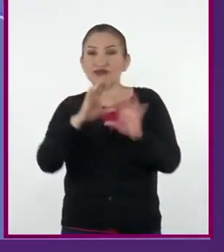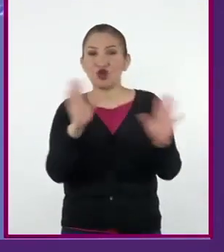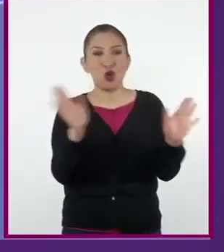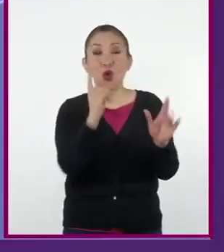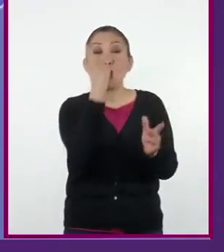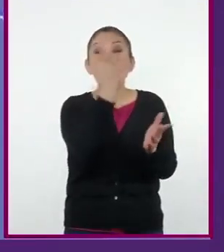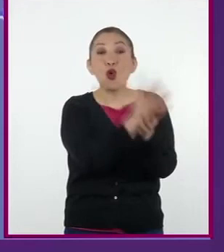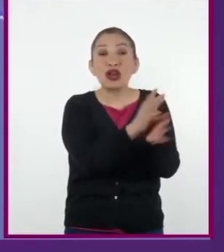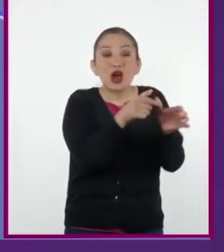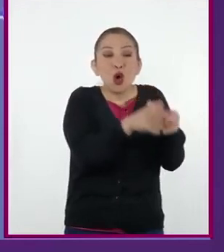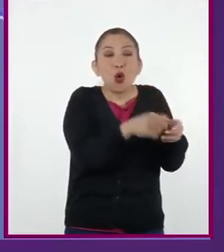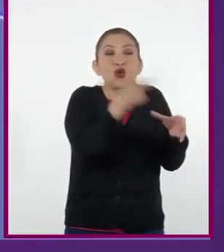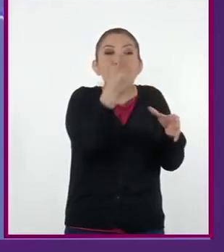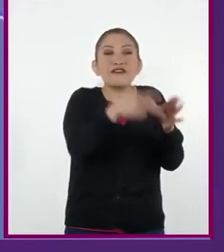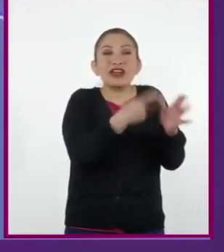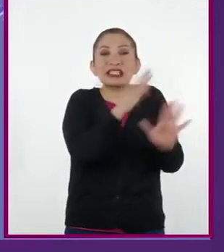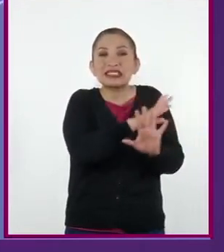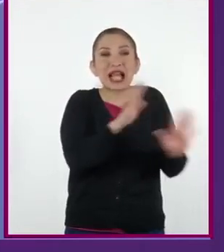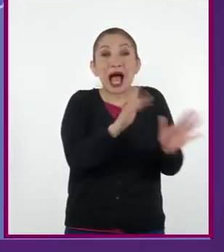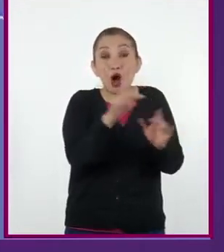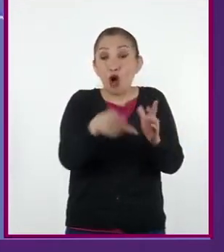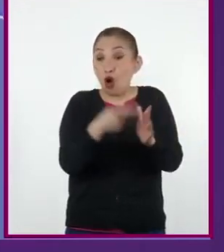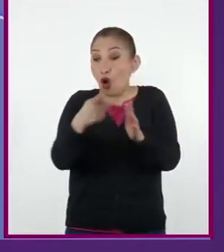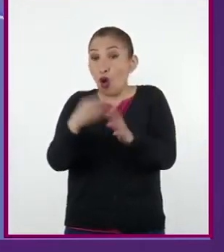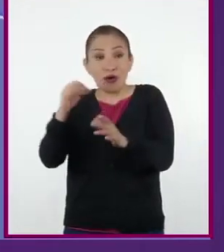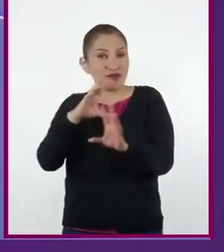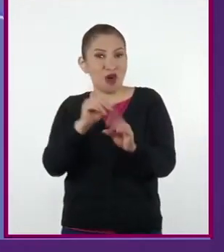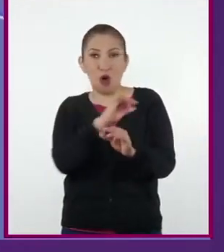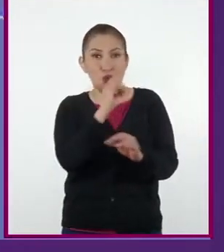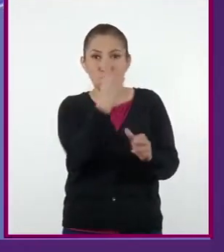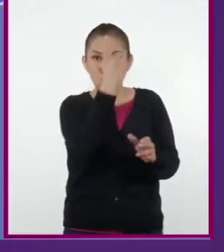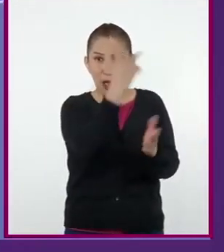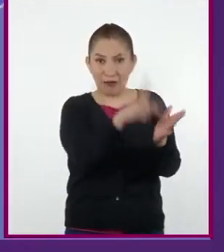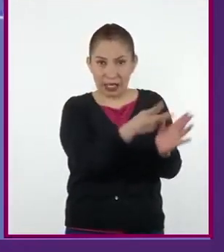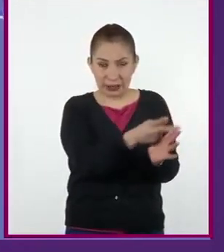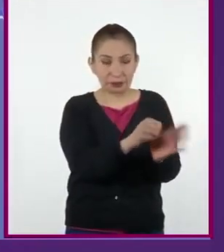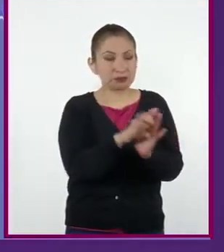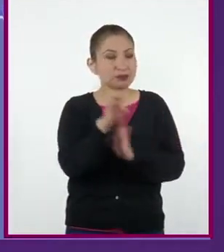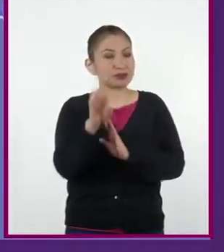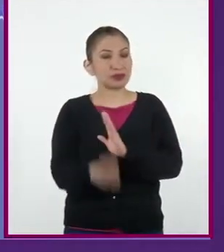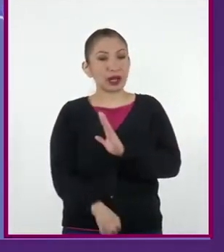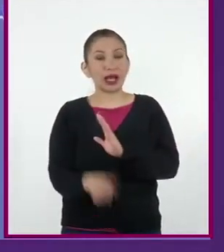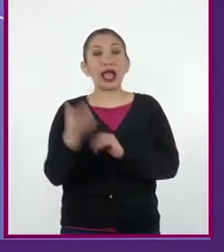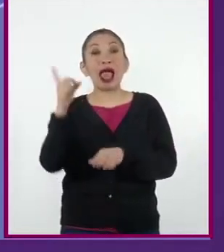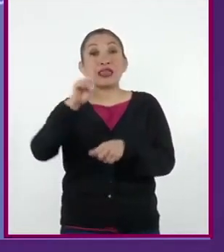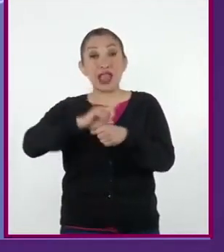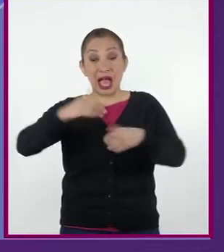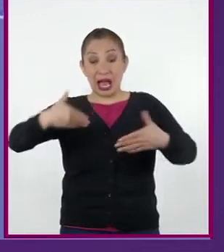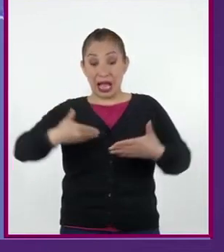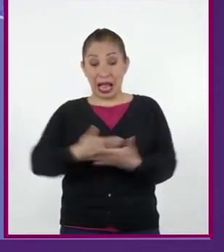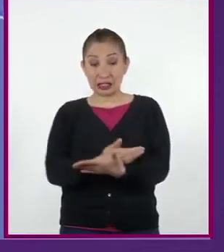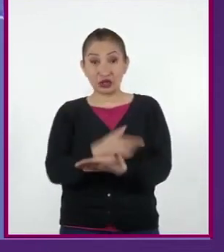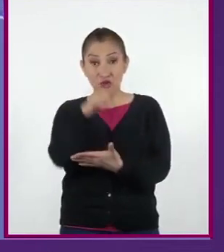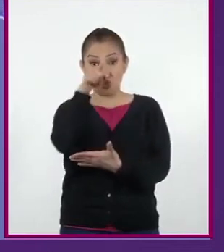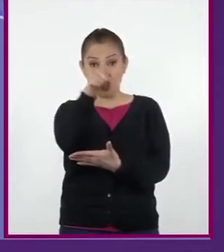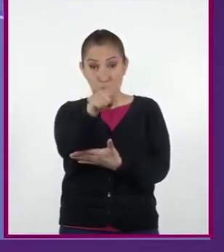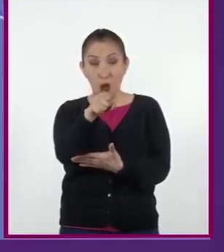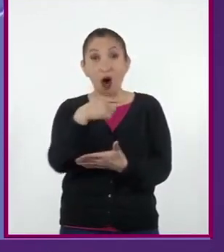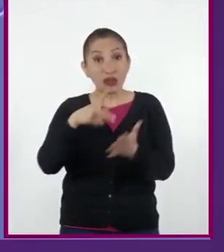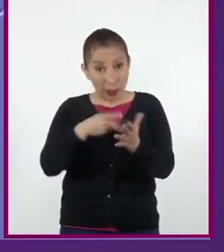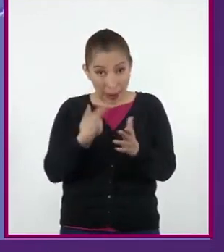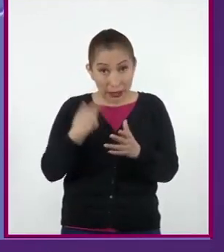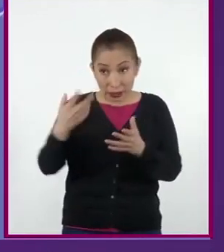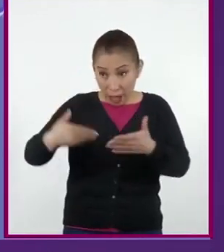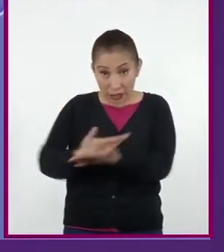decir, que solo ocurre una vez y no se repetirá jamás. Por ejemplo, el día que nacieron no se puede volver